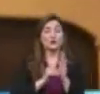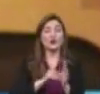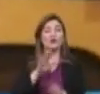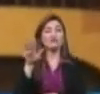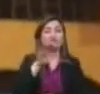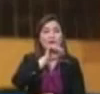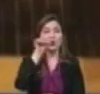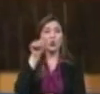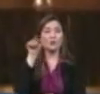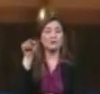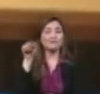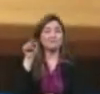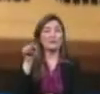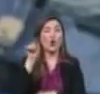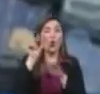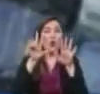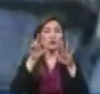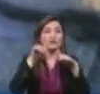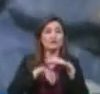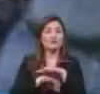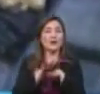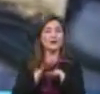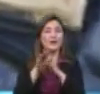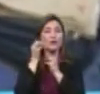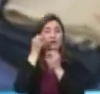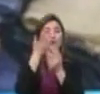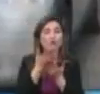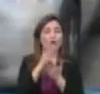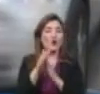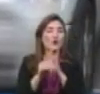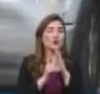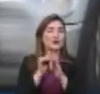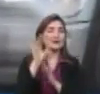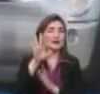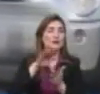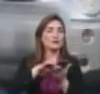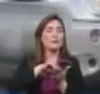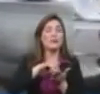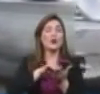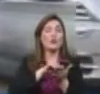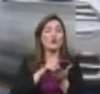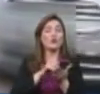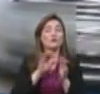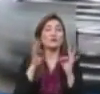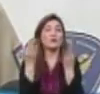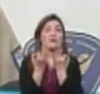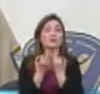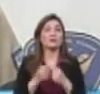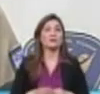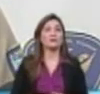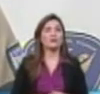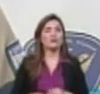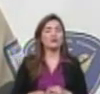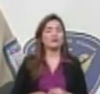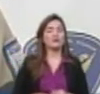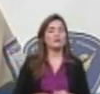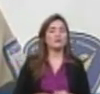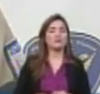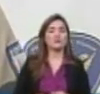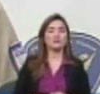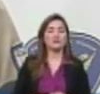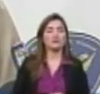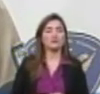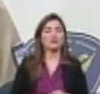desarrolló 8 allanamientos que permitieron recopilar información en contra de 5 miembros de esta estructura familiar. Dando la apariencia de